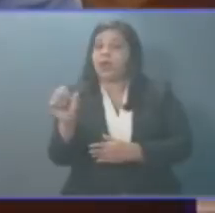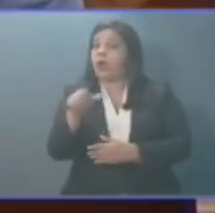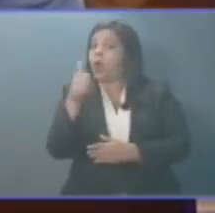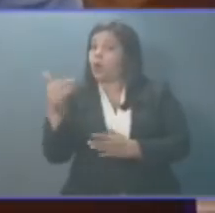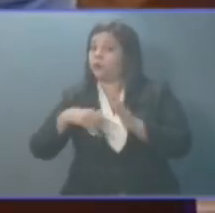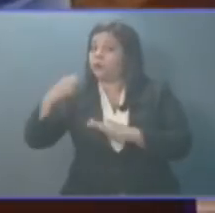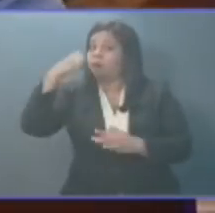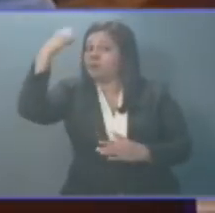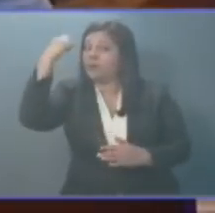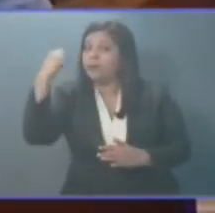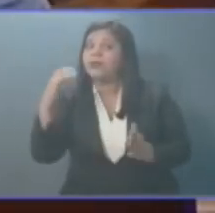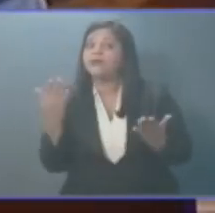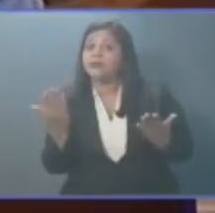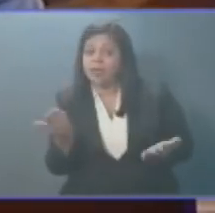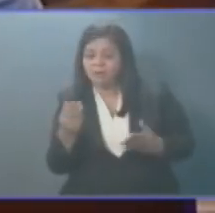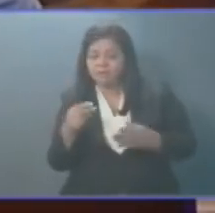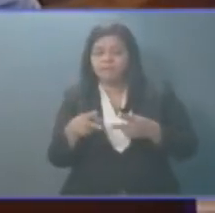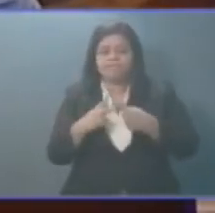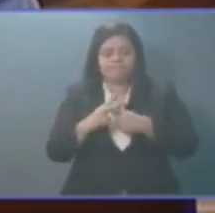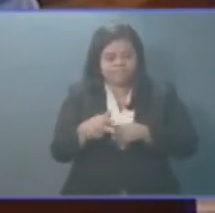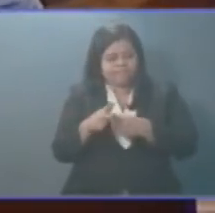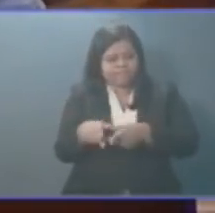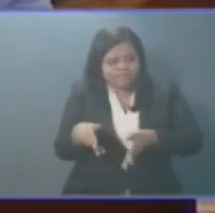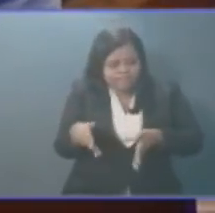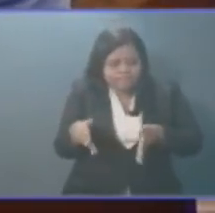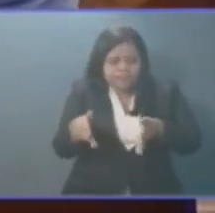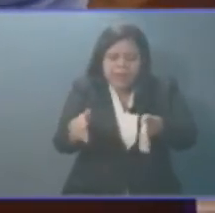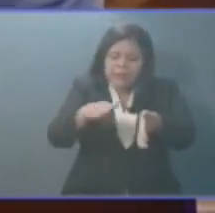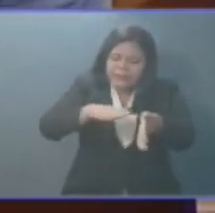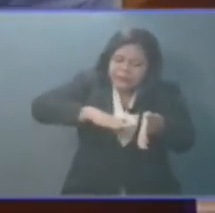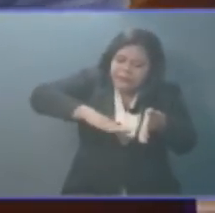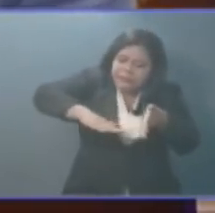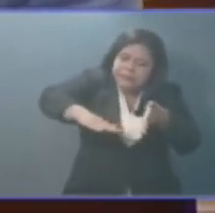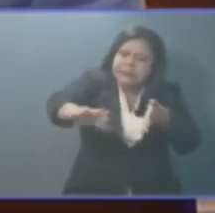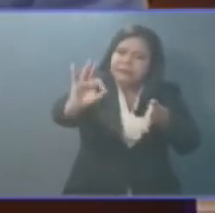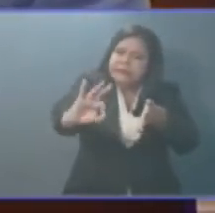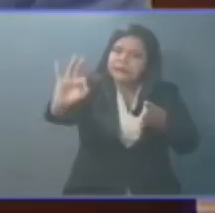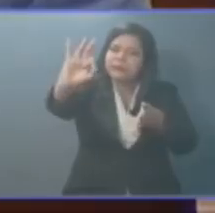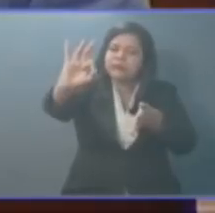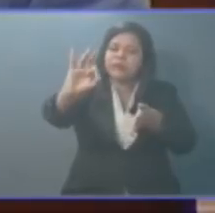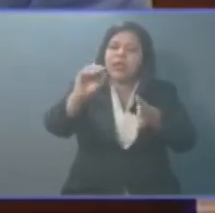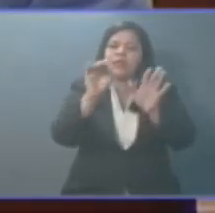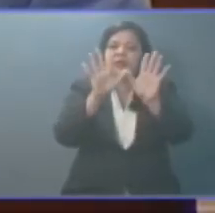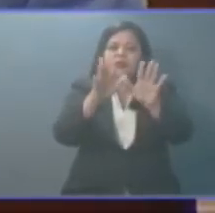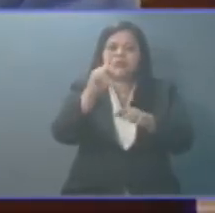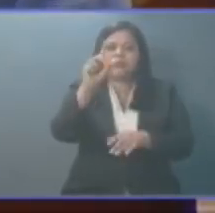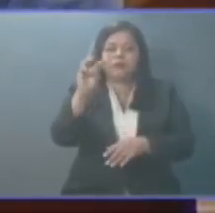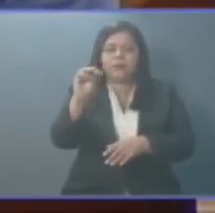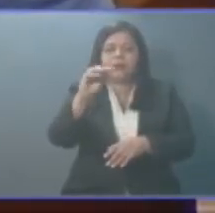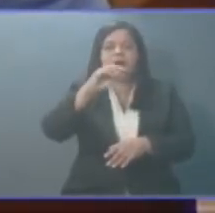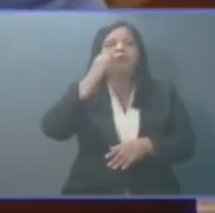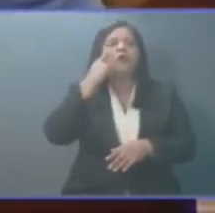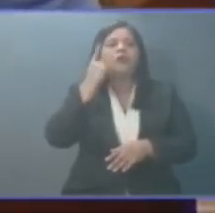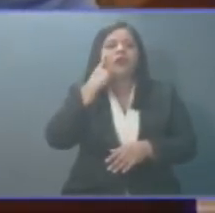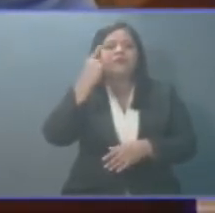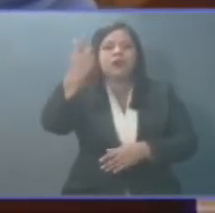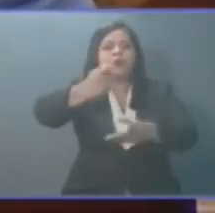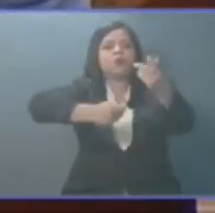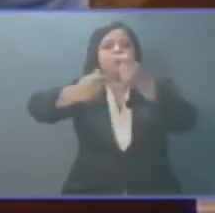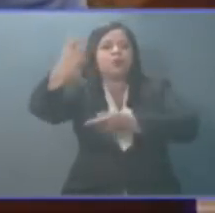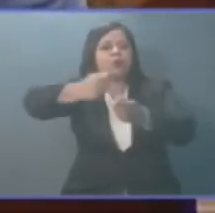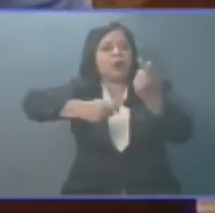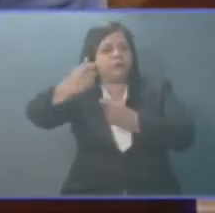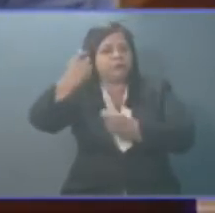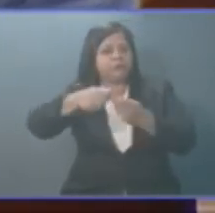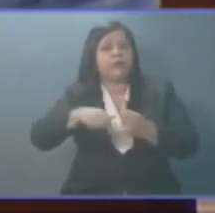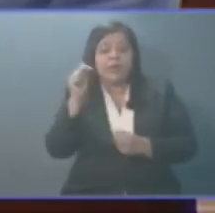economías locales es la pavimentación de 10 kilómetros de carretera en el Zamorán, Jiquilisco, Usulután.